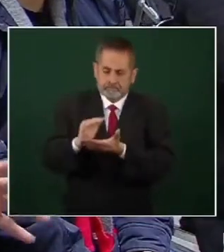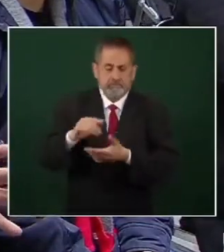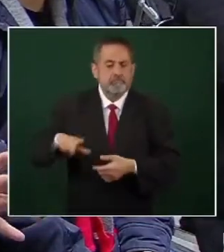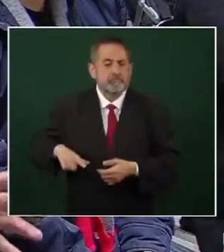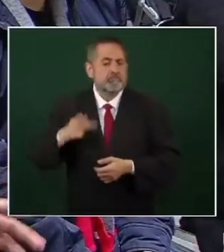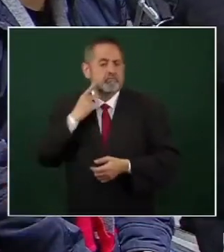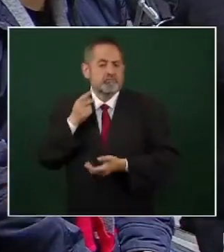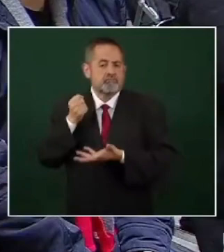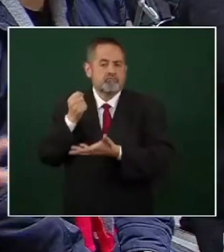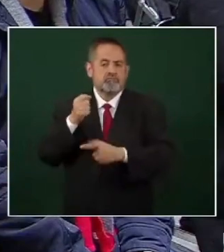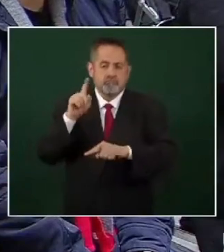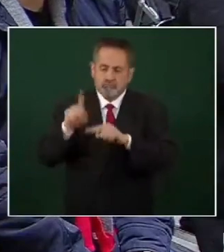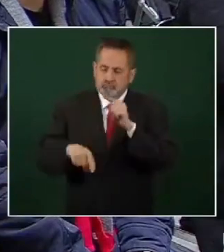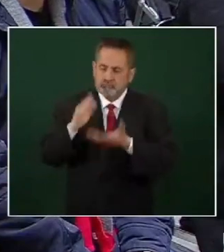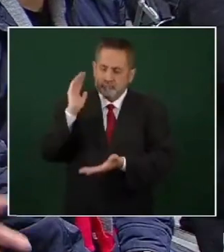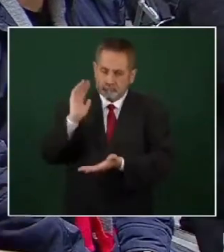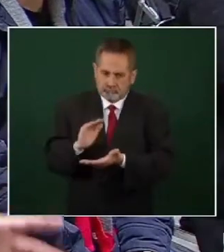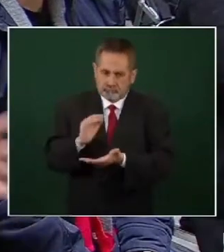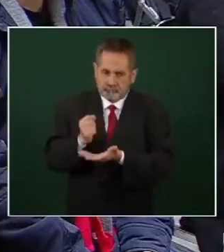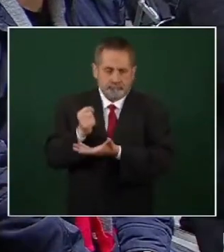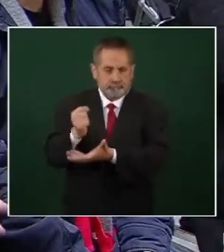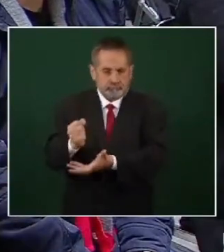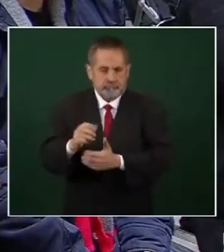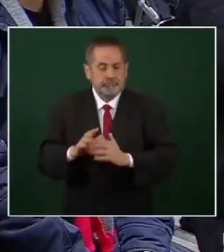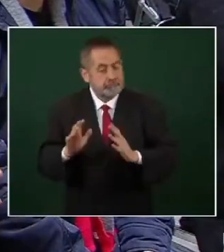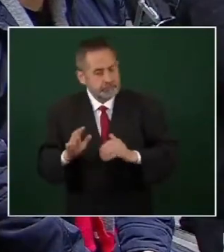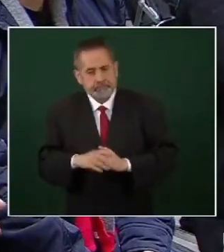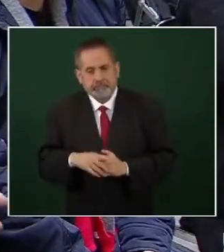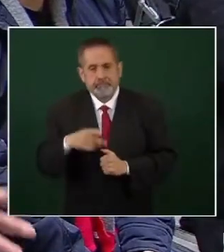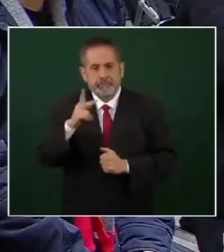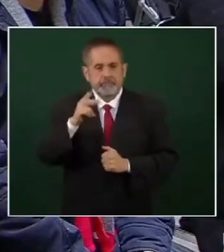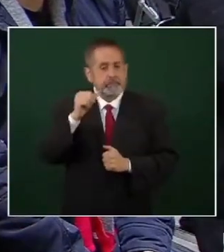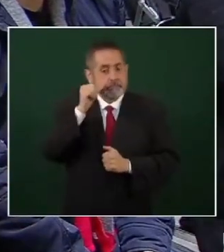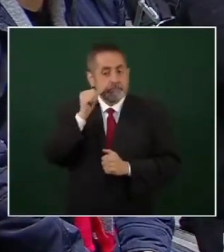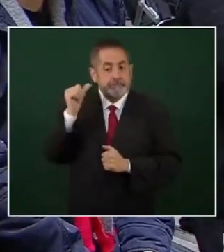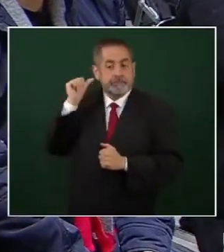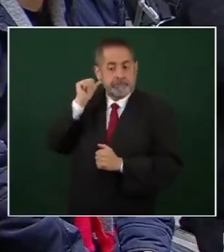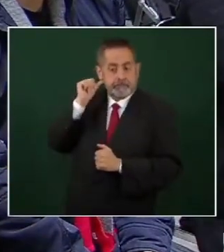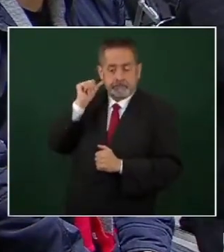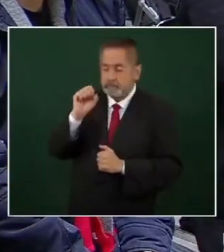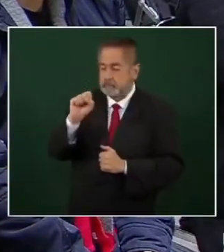políticos, etcétera. Sin embargo, presidente, ayer, si no me equivoco, la Suprema